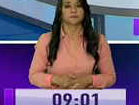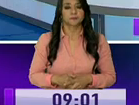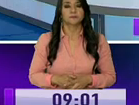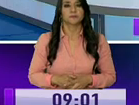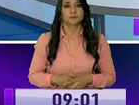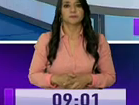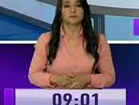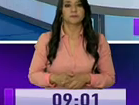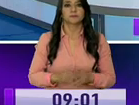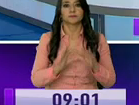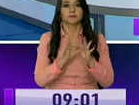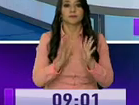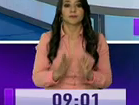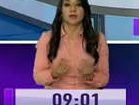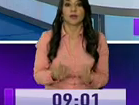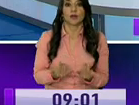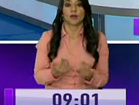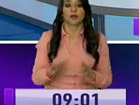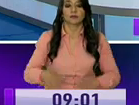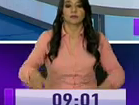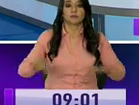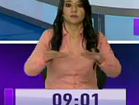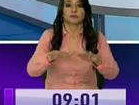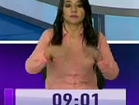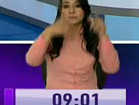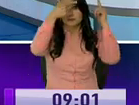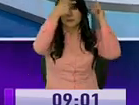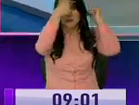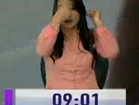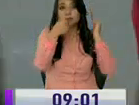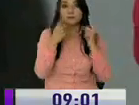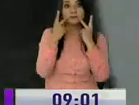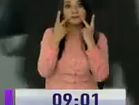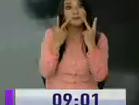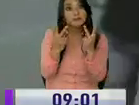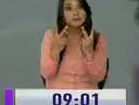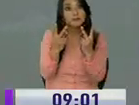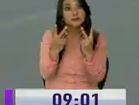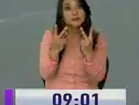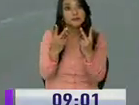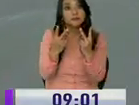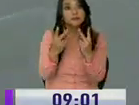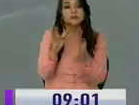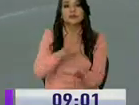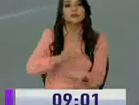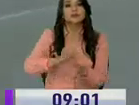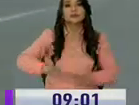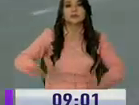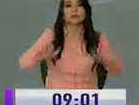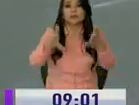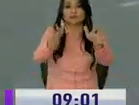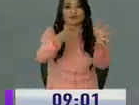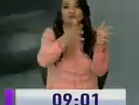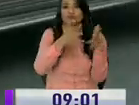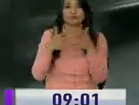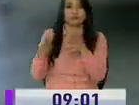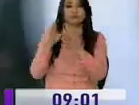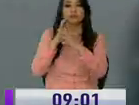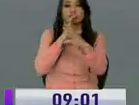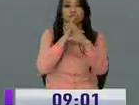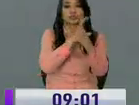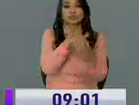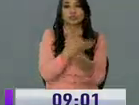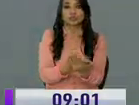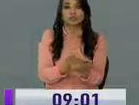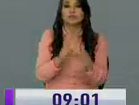Ali Robert, bueno, en estos momentos en el sector del Playón de La Marín, ustedes van a ver los andenes totalmente vacíos, en especial todos los buses que llegan